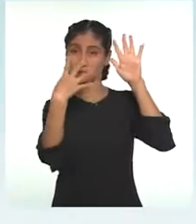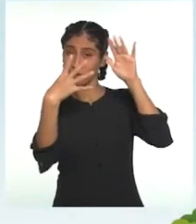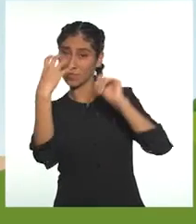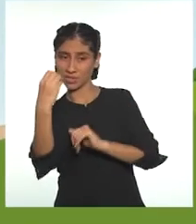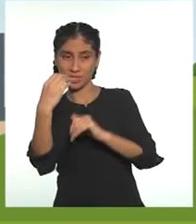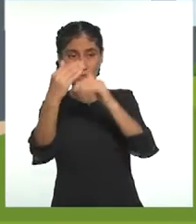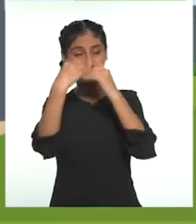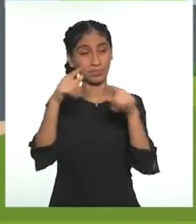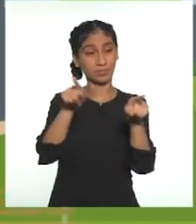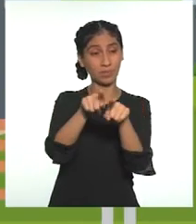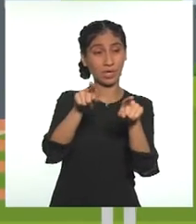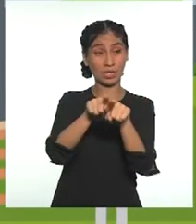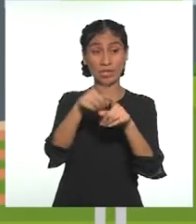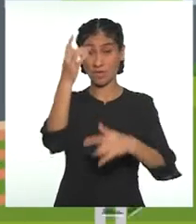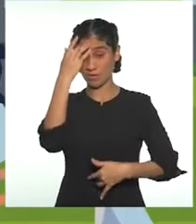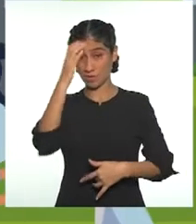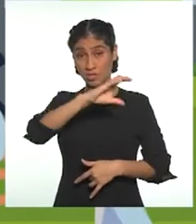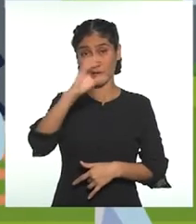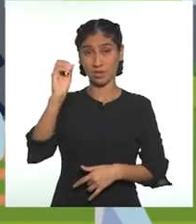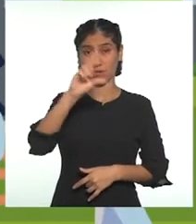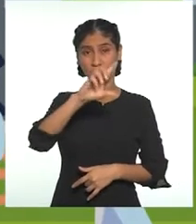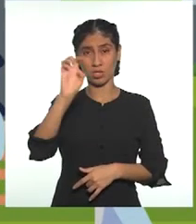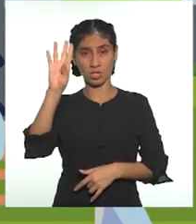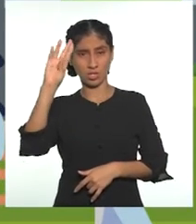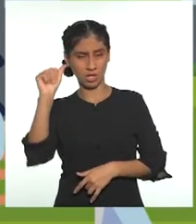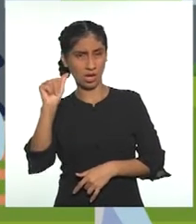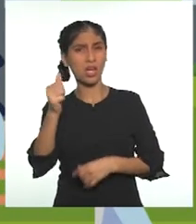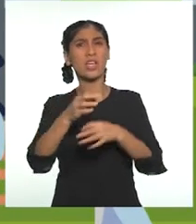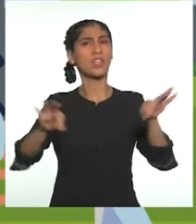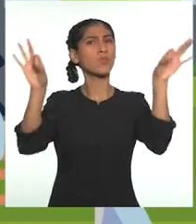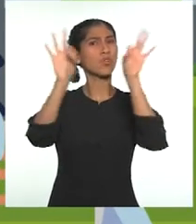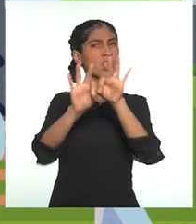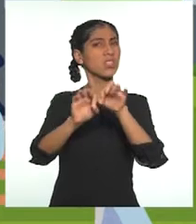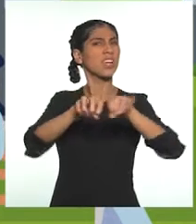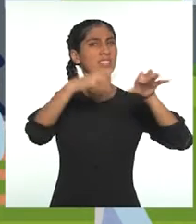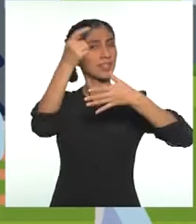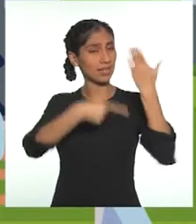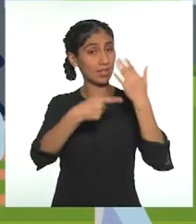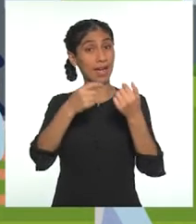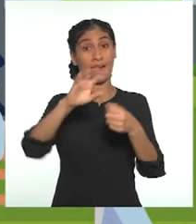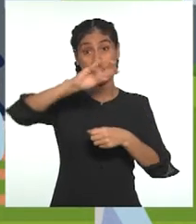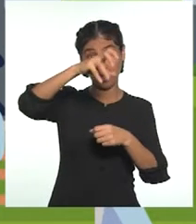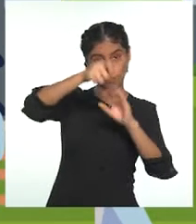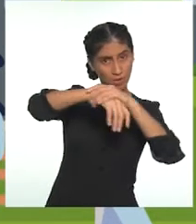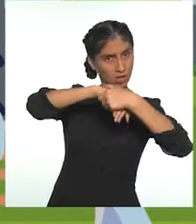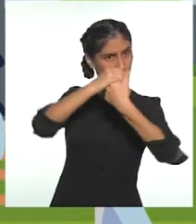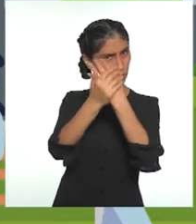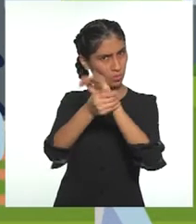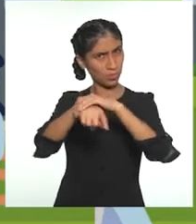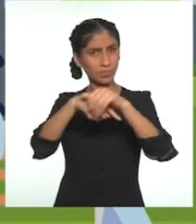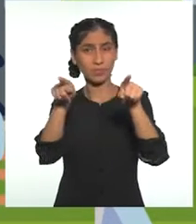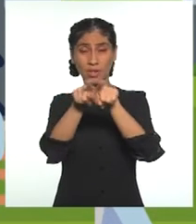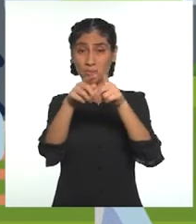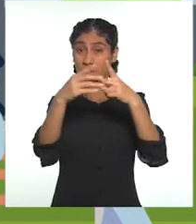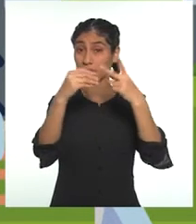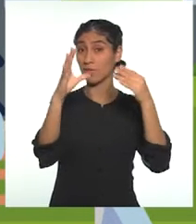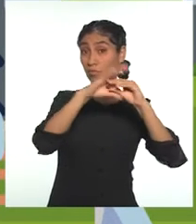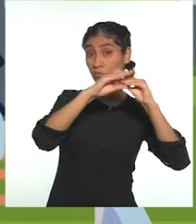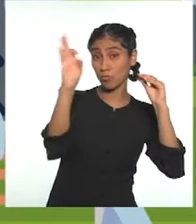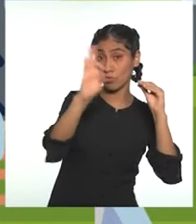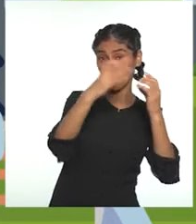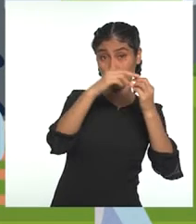1990. Para evitar el cólera, lavarse las manos constantemente, lavar frutas